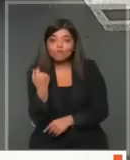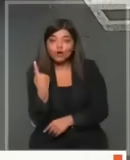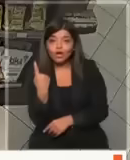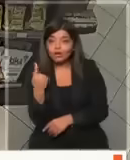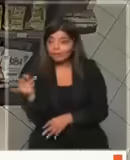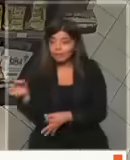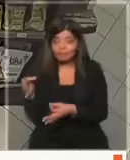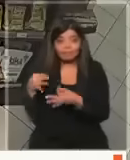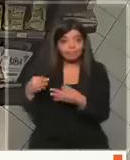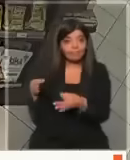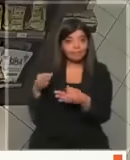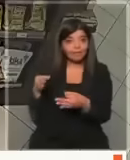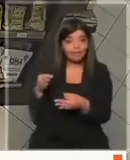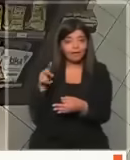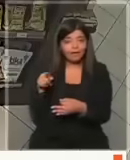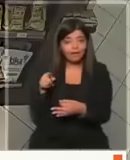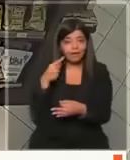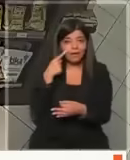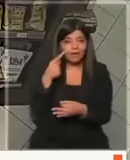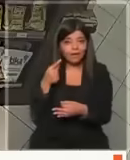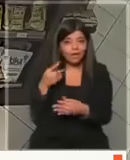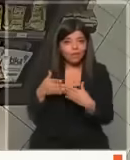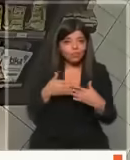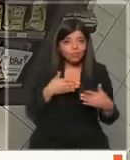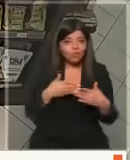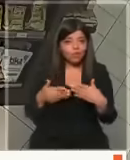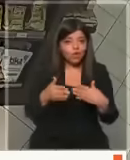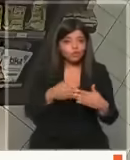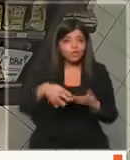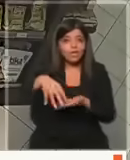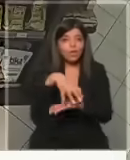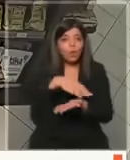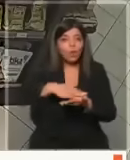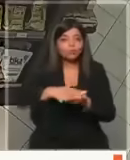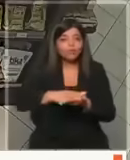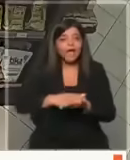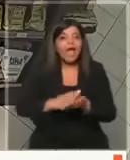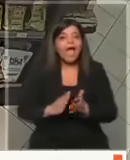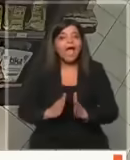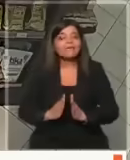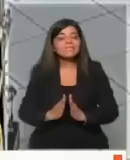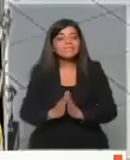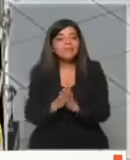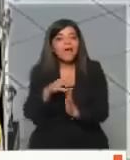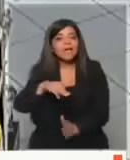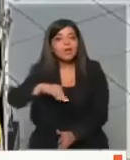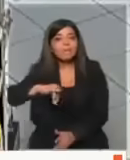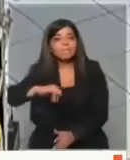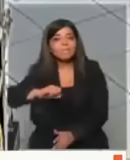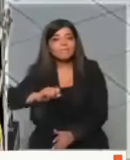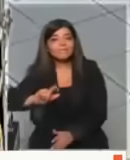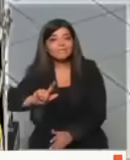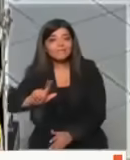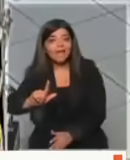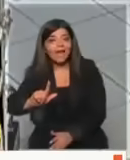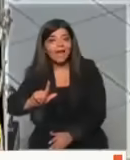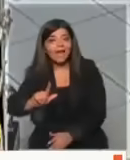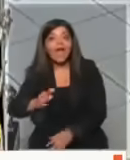detenidos permitió posicionarlos en este servicentro de la comuna de San Miguel horas antes del secuestro para comer